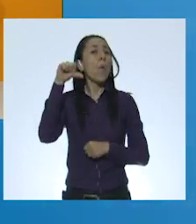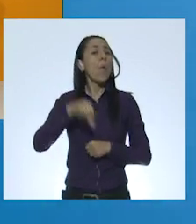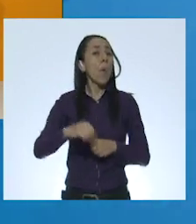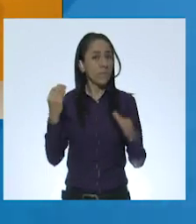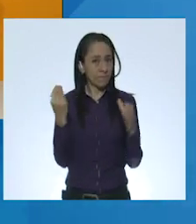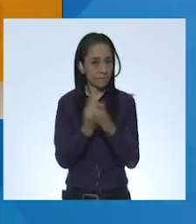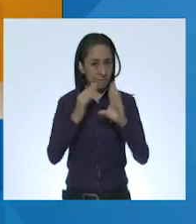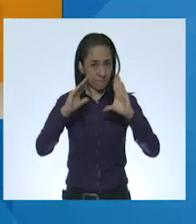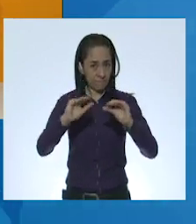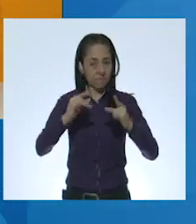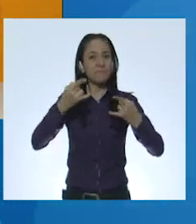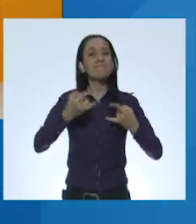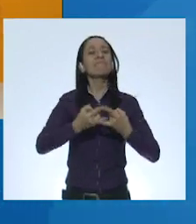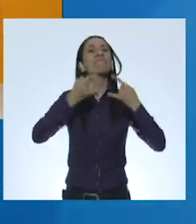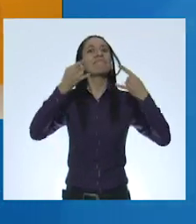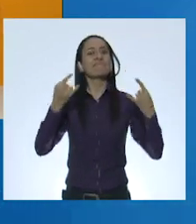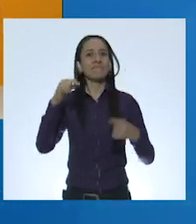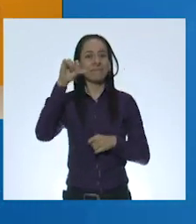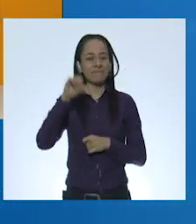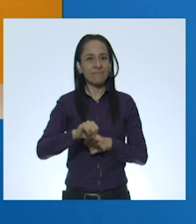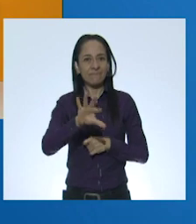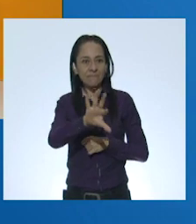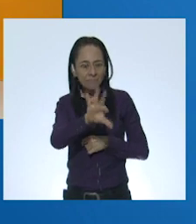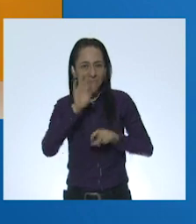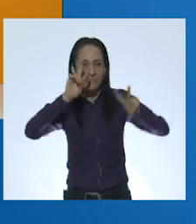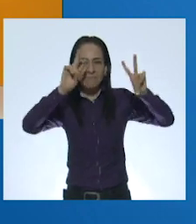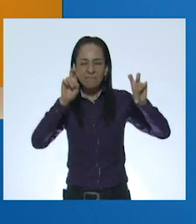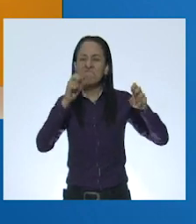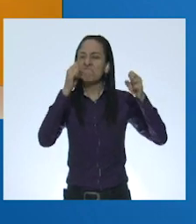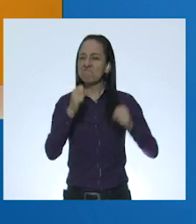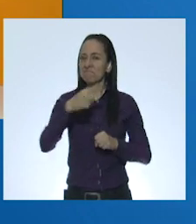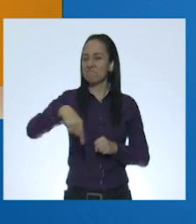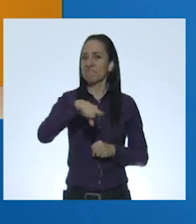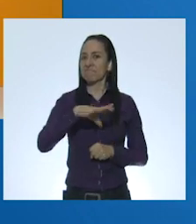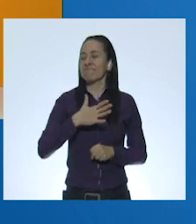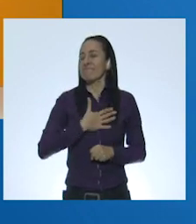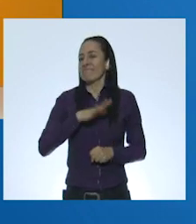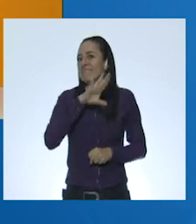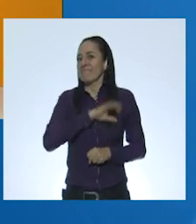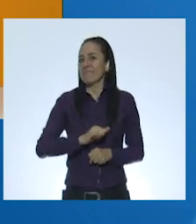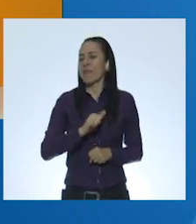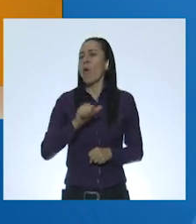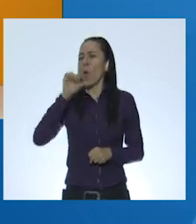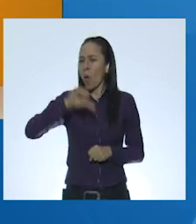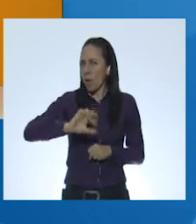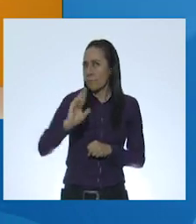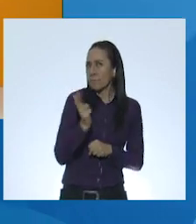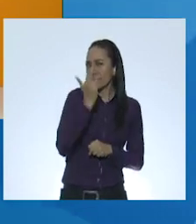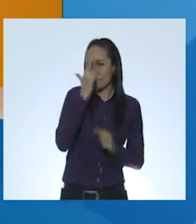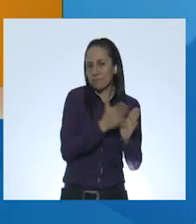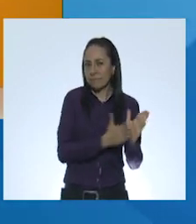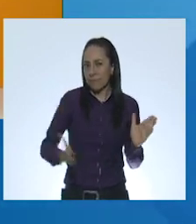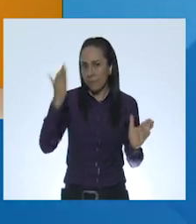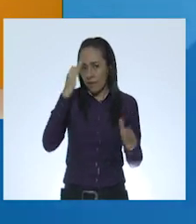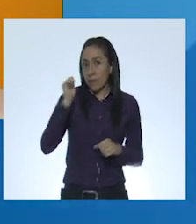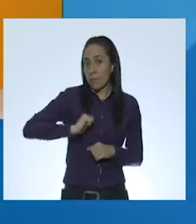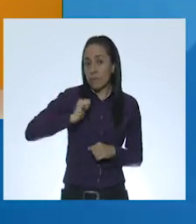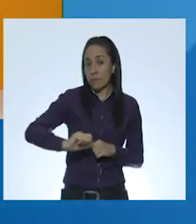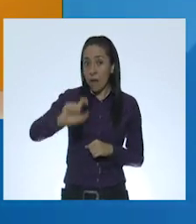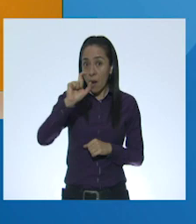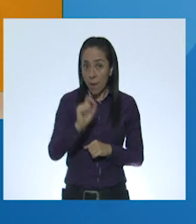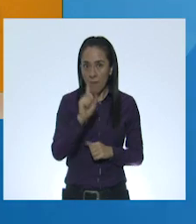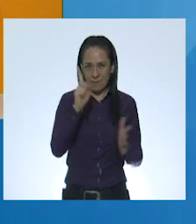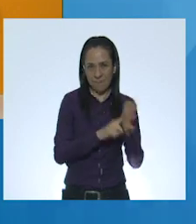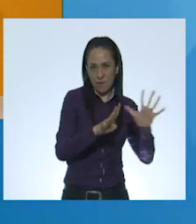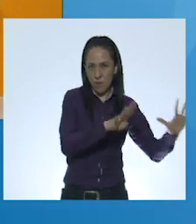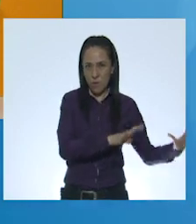un programa que creemos que les va a encantar, en el que recordaremos los 11 sucesos que cambiaron a México en el siglo XX. Seguramente ustedes